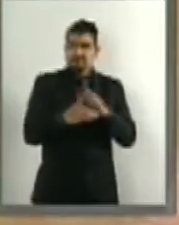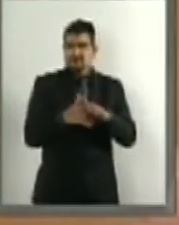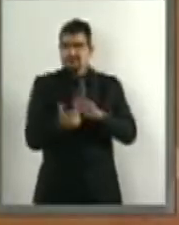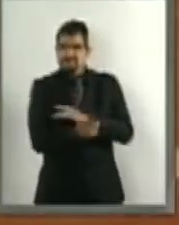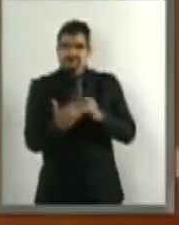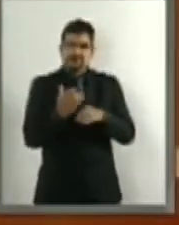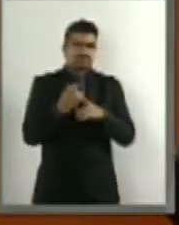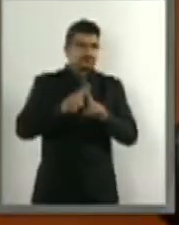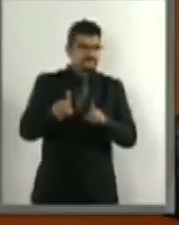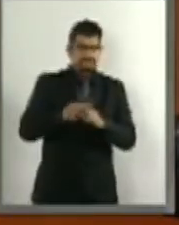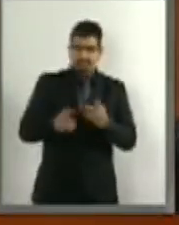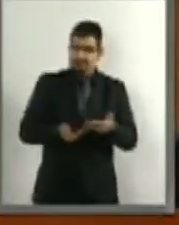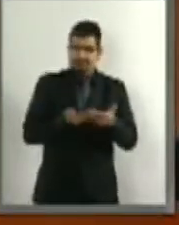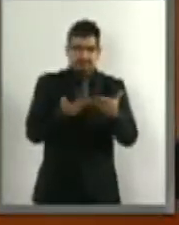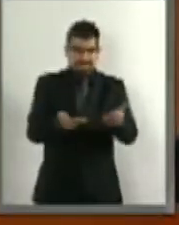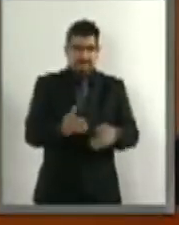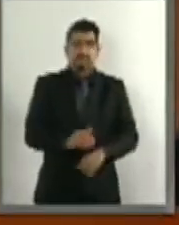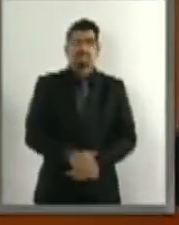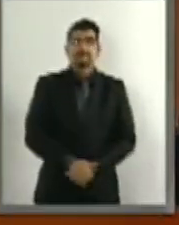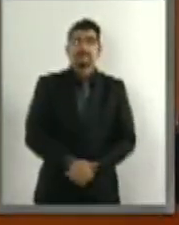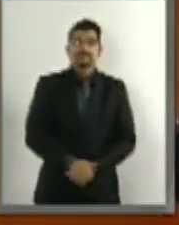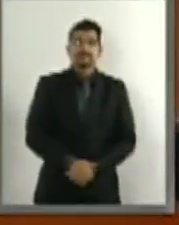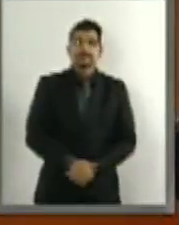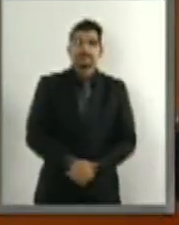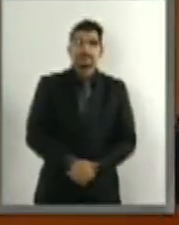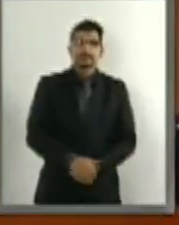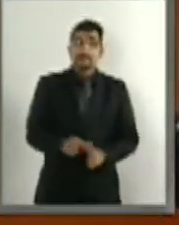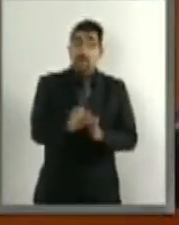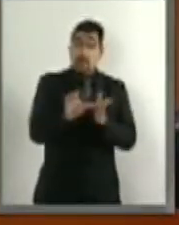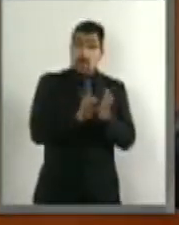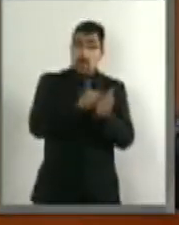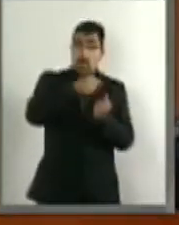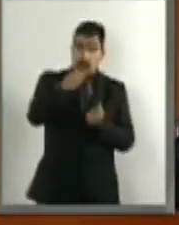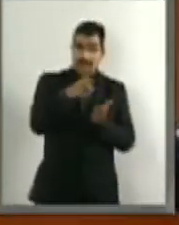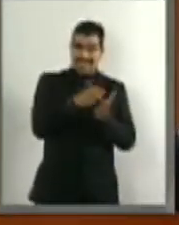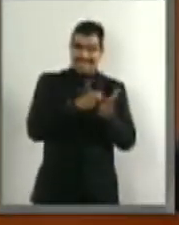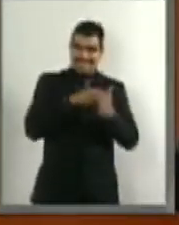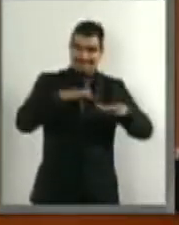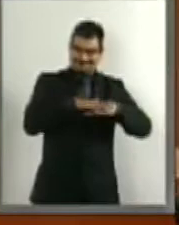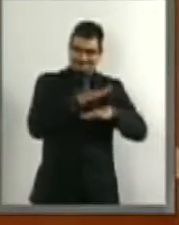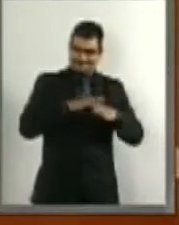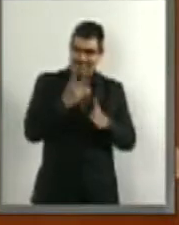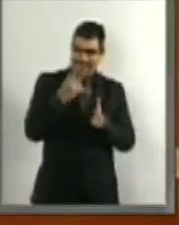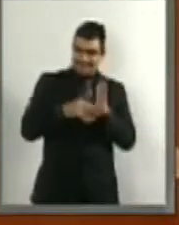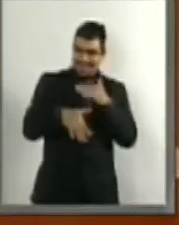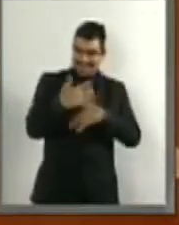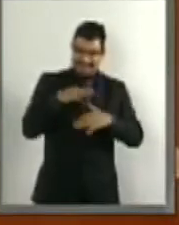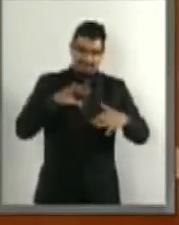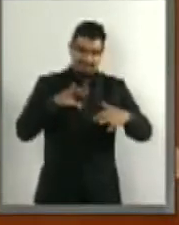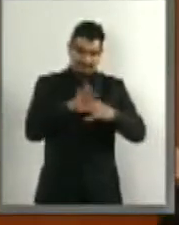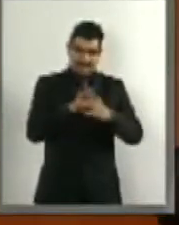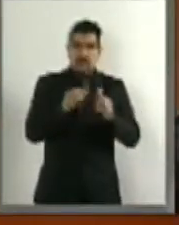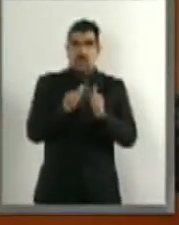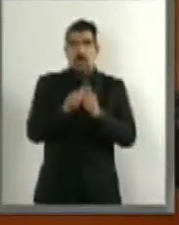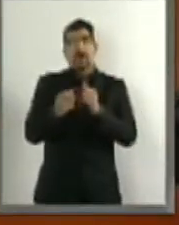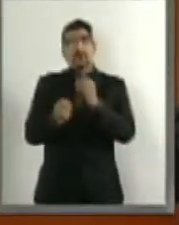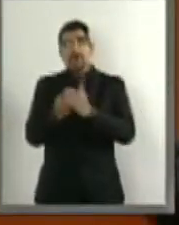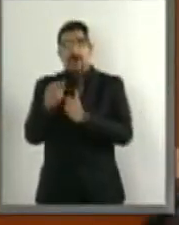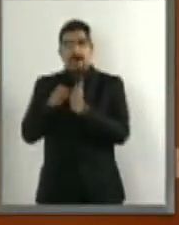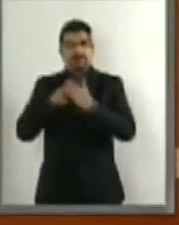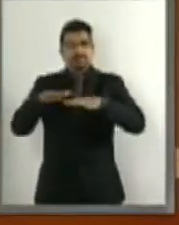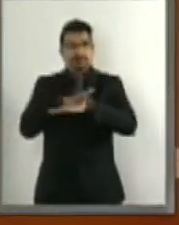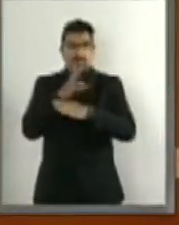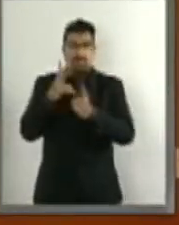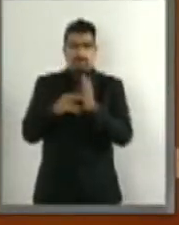prácticas. Con la reforma constitucional de 2015, que va asociada también a la reforma constitucional